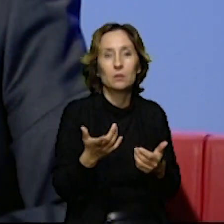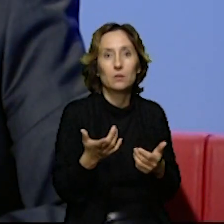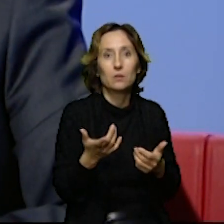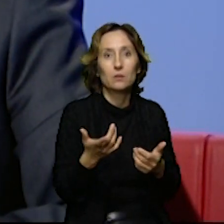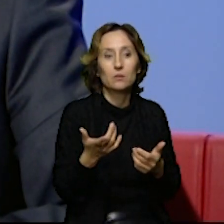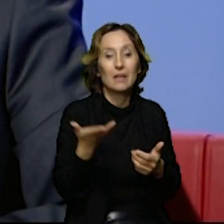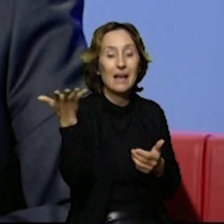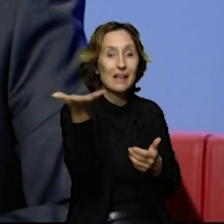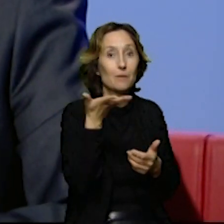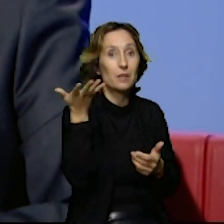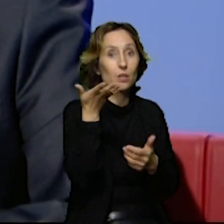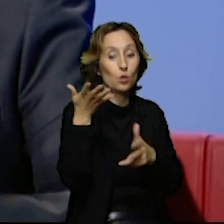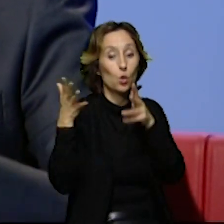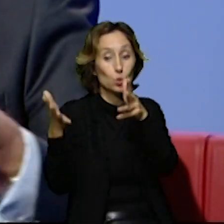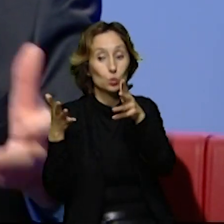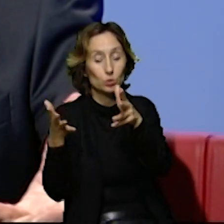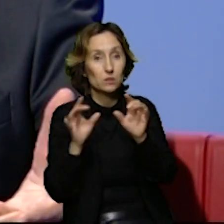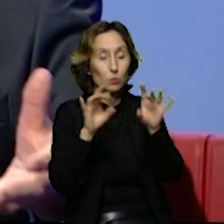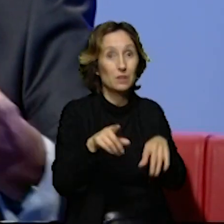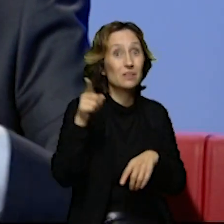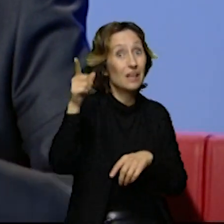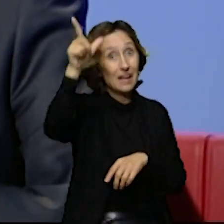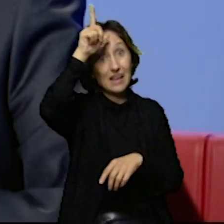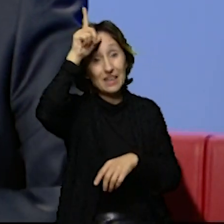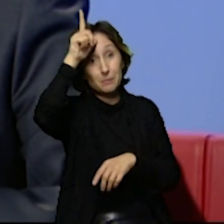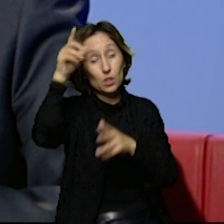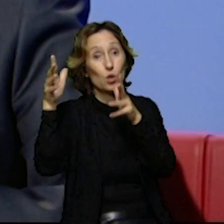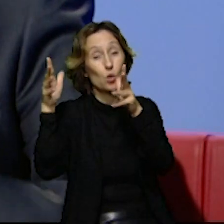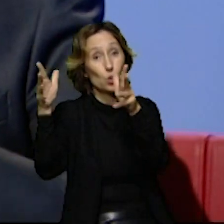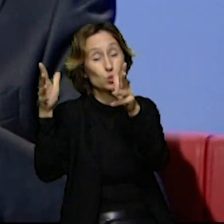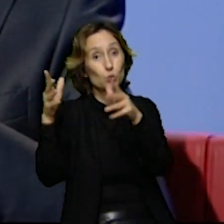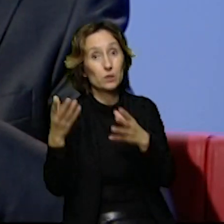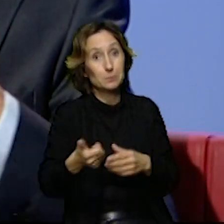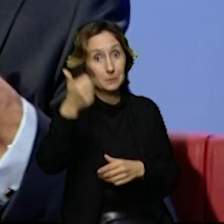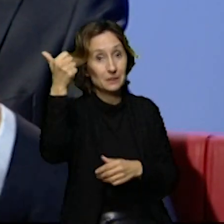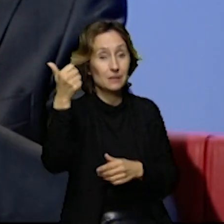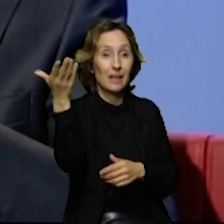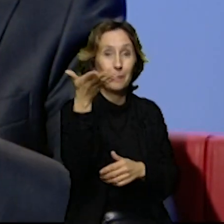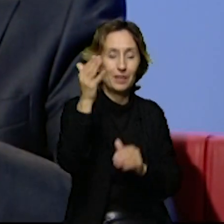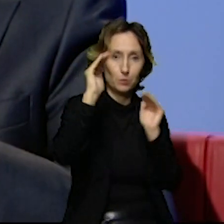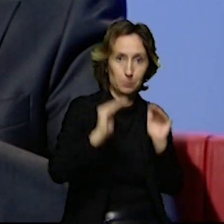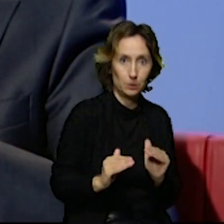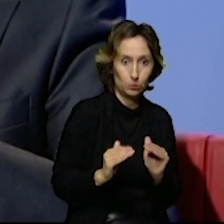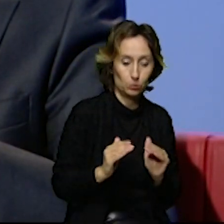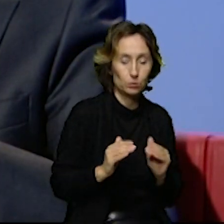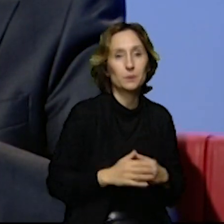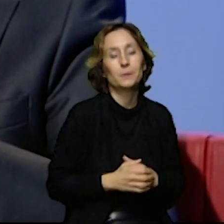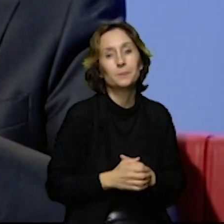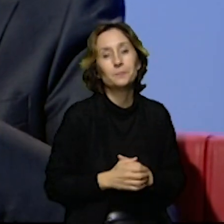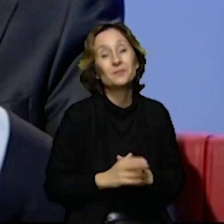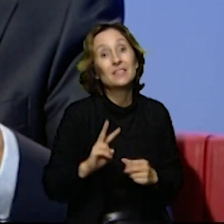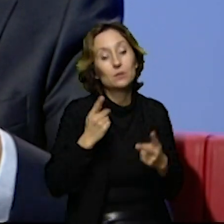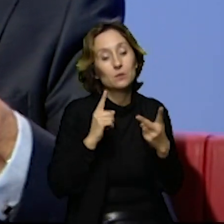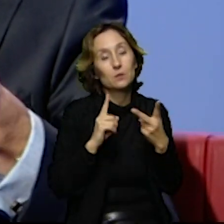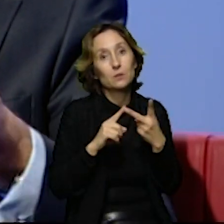que camareros. En Alemania hay más consultores y en España hay más camareros. Eso en primer lugar. Y en segundo lugar también porque